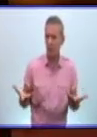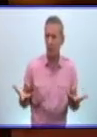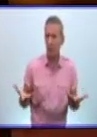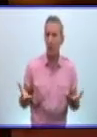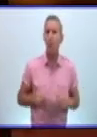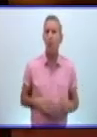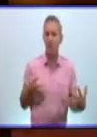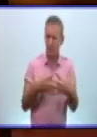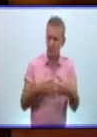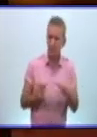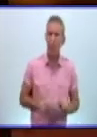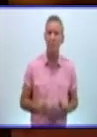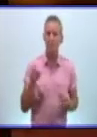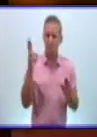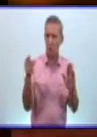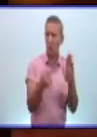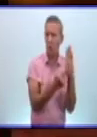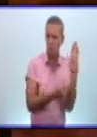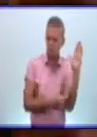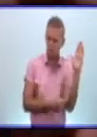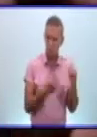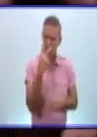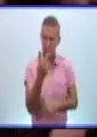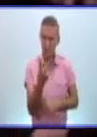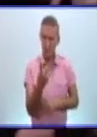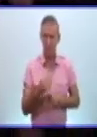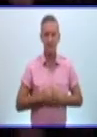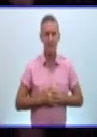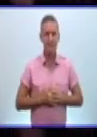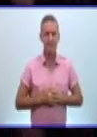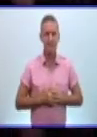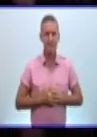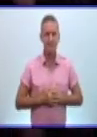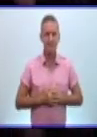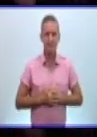con sus propiedades. Veamos.